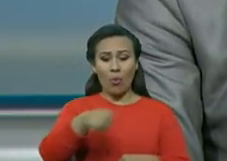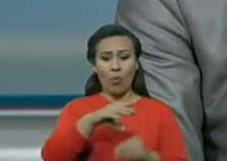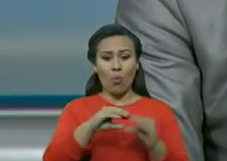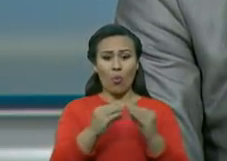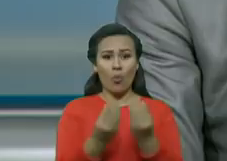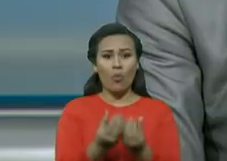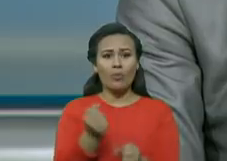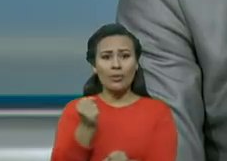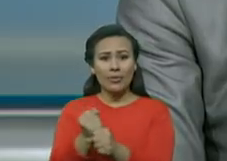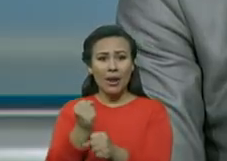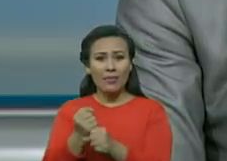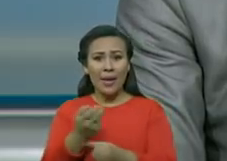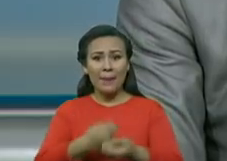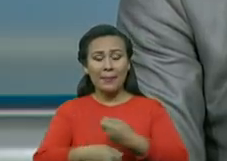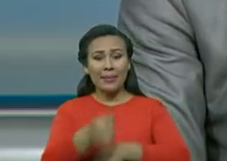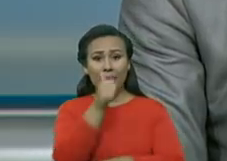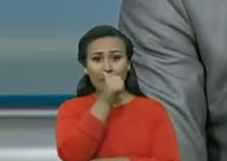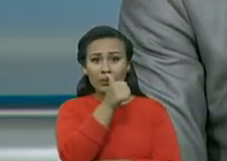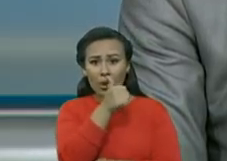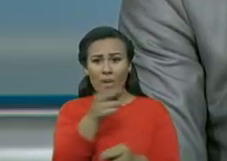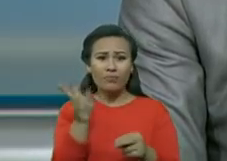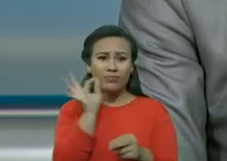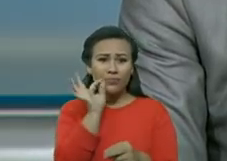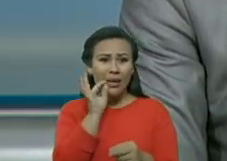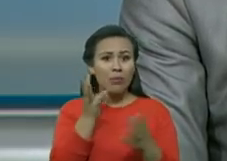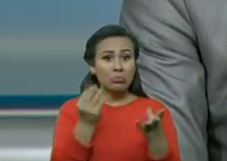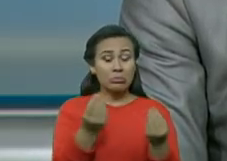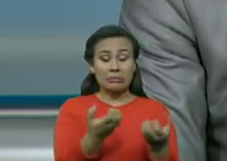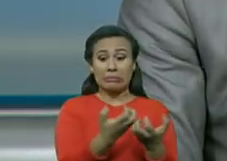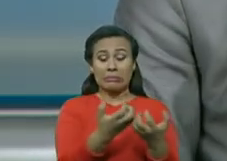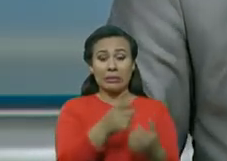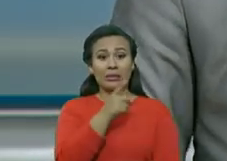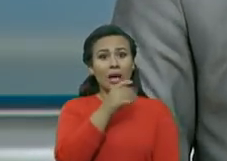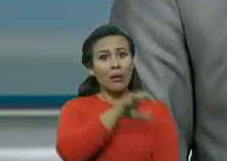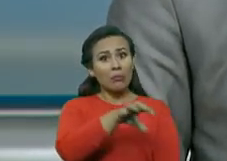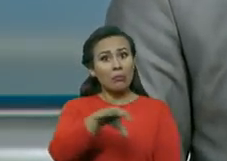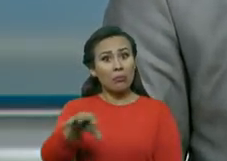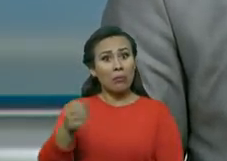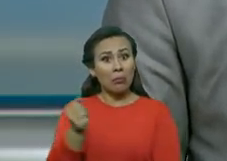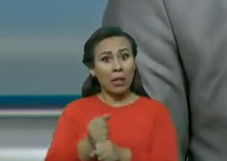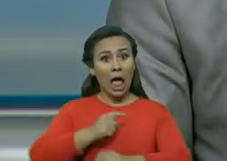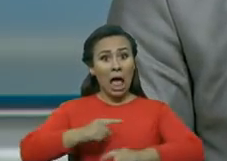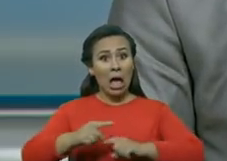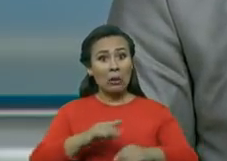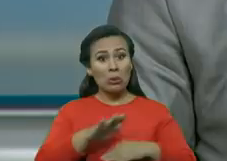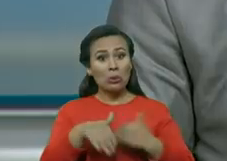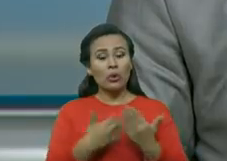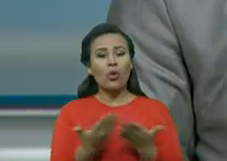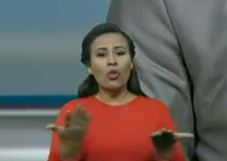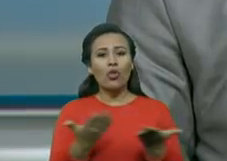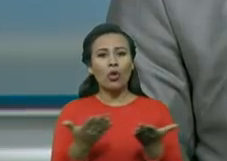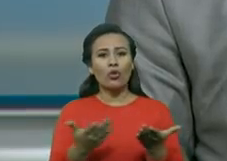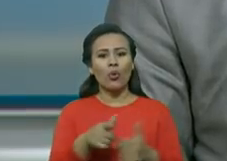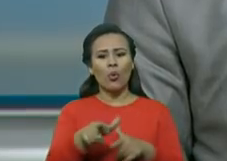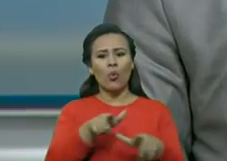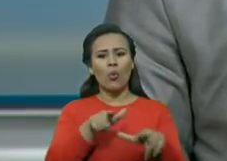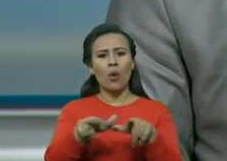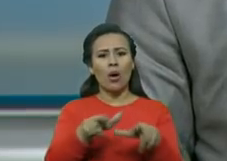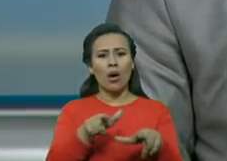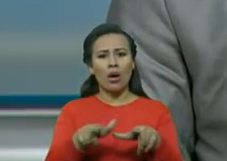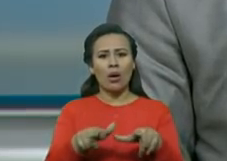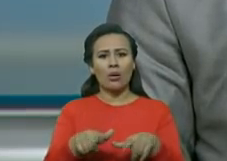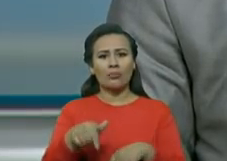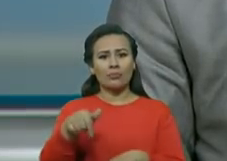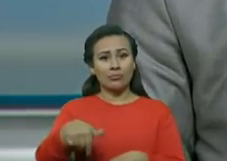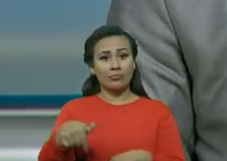se dedicaba al microtráfico de alcaloides, que estaba bien equipada y estructurada, cuya operación se efectuaba desde un populoso sector de